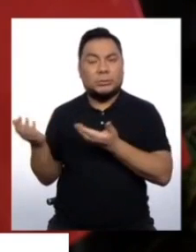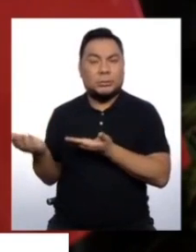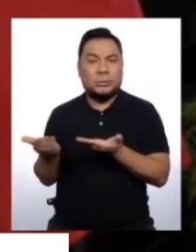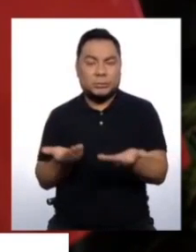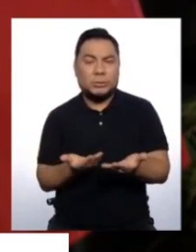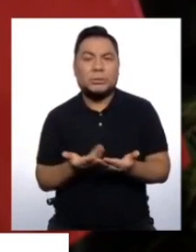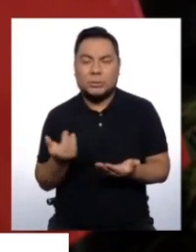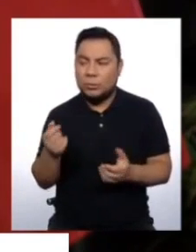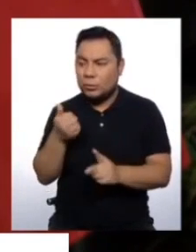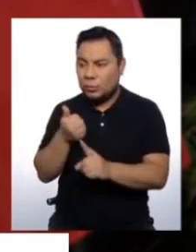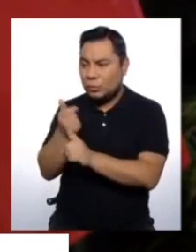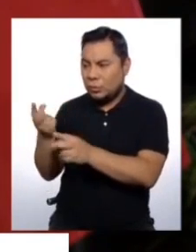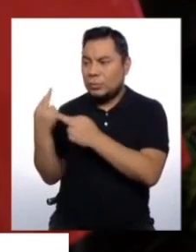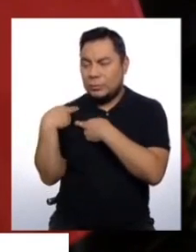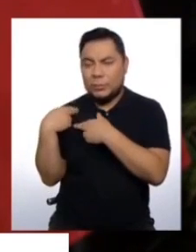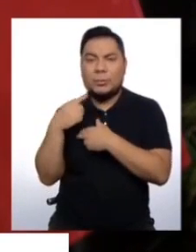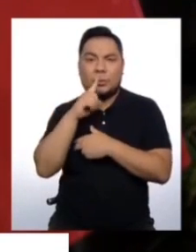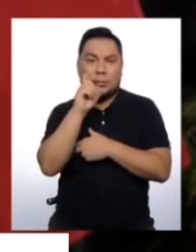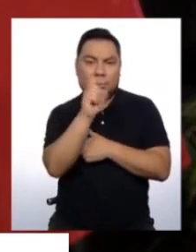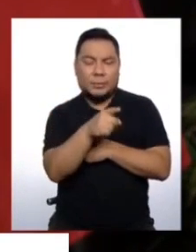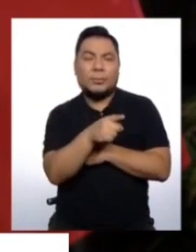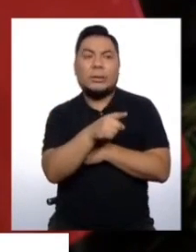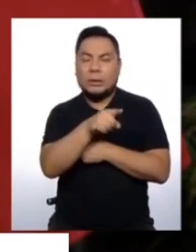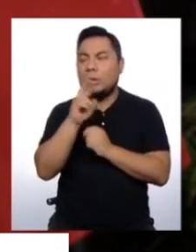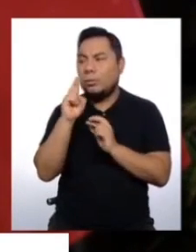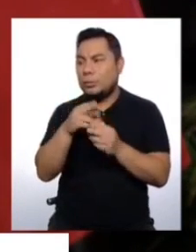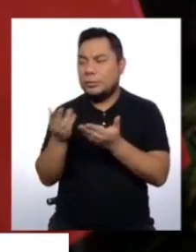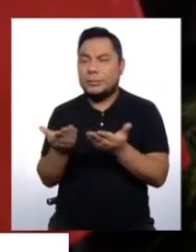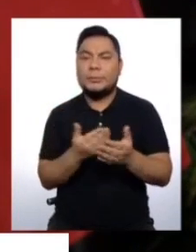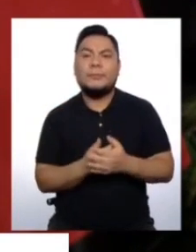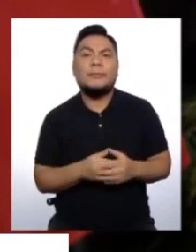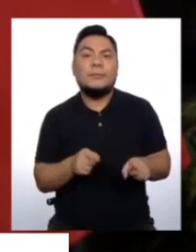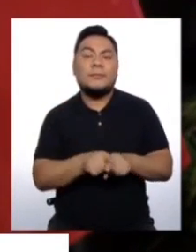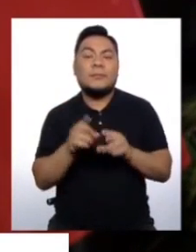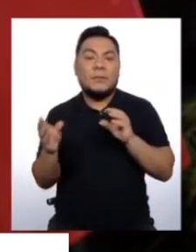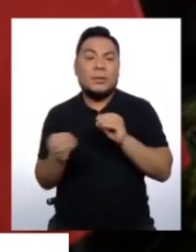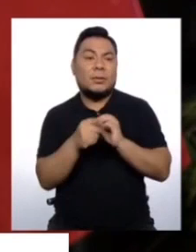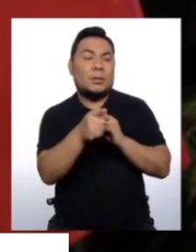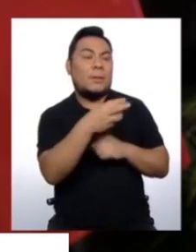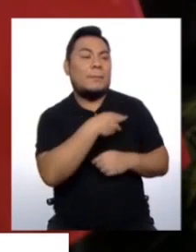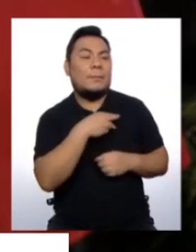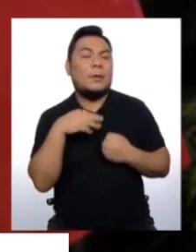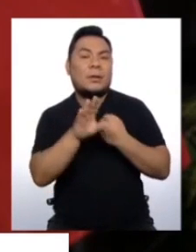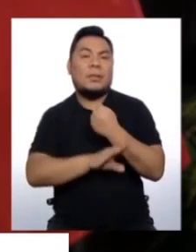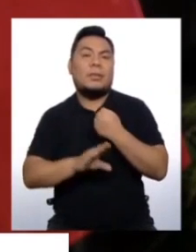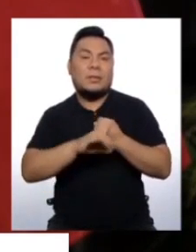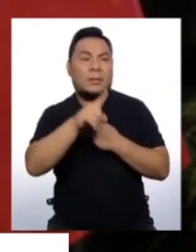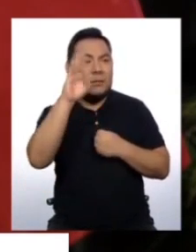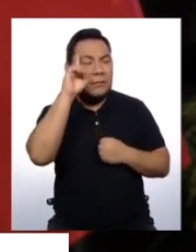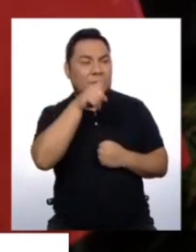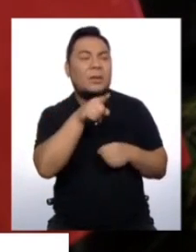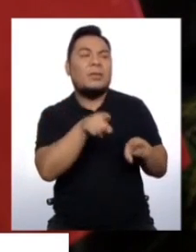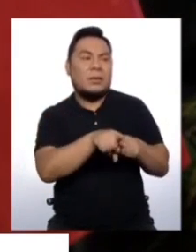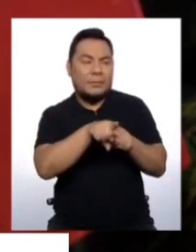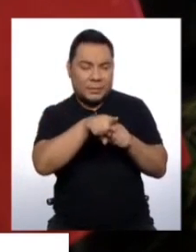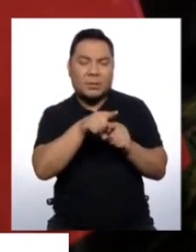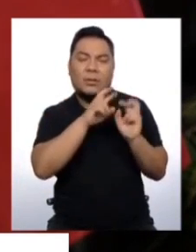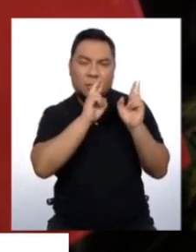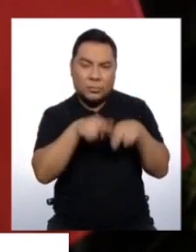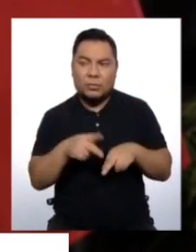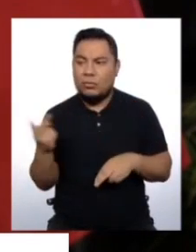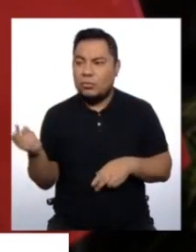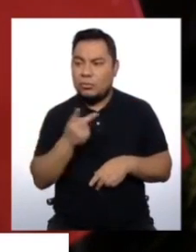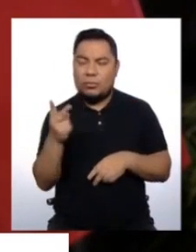en lo que le corresponde, y también complementa el ministro de Defensa. Por favor, en